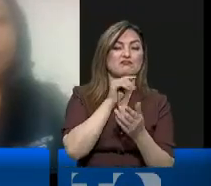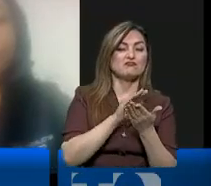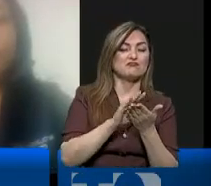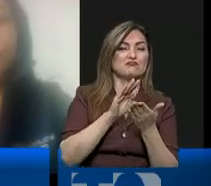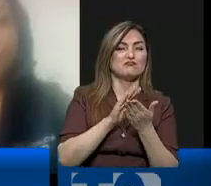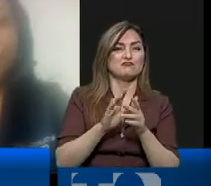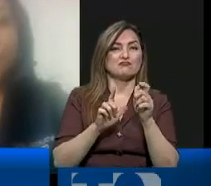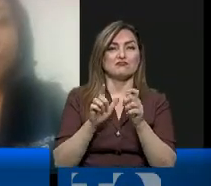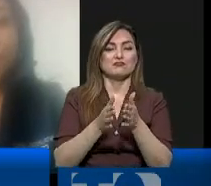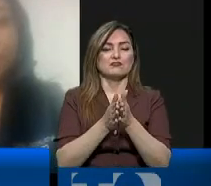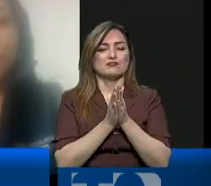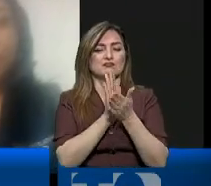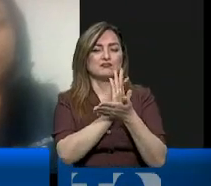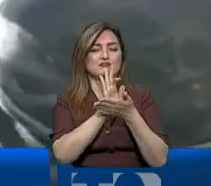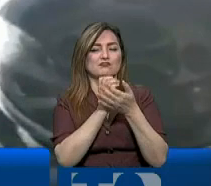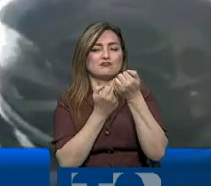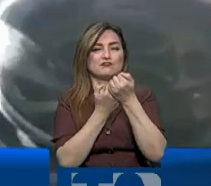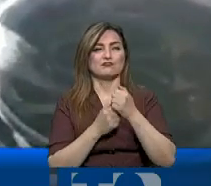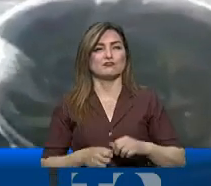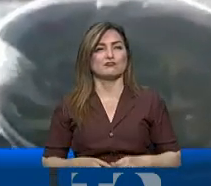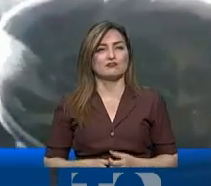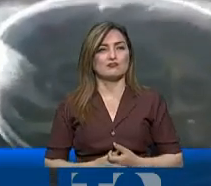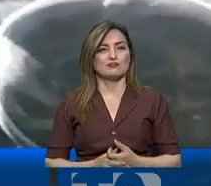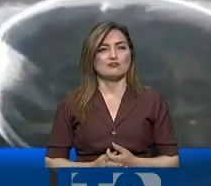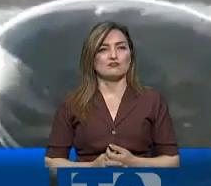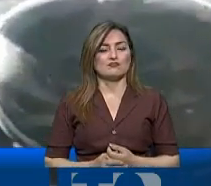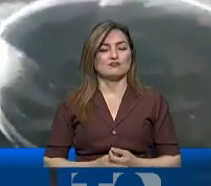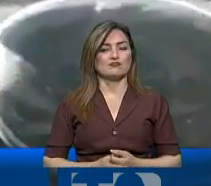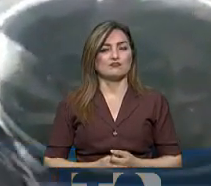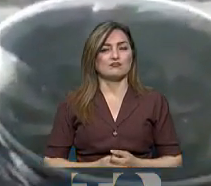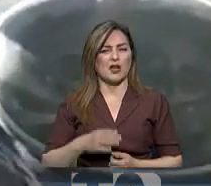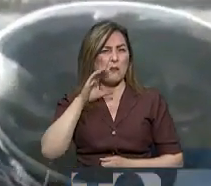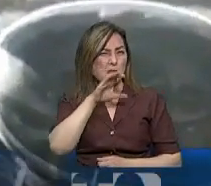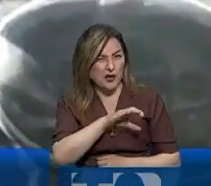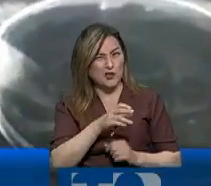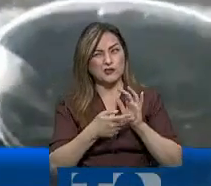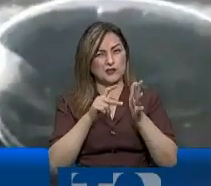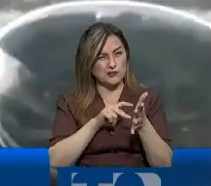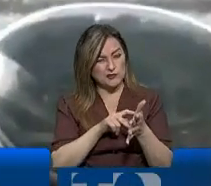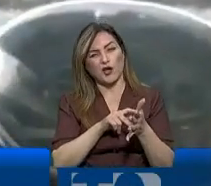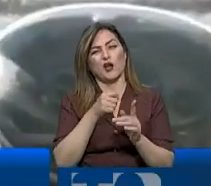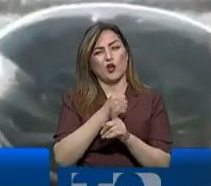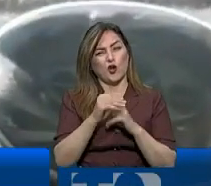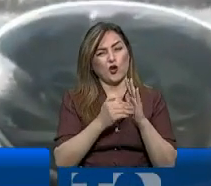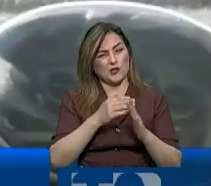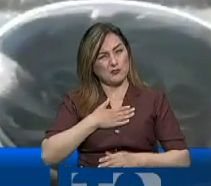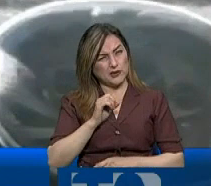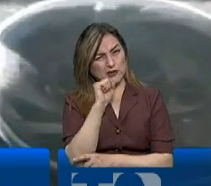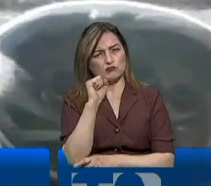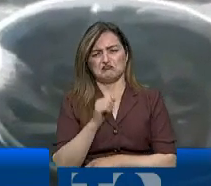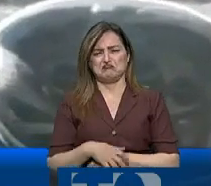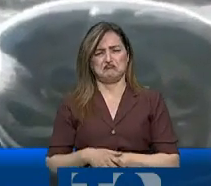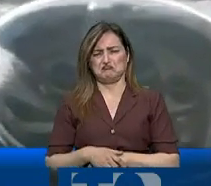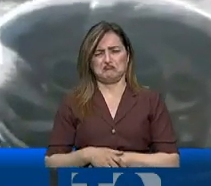los solicitantes que piden su apoyo. No es pecado luchar por los derechos de todos y cada uno de nosotros. No